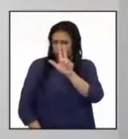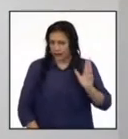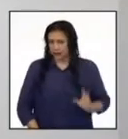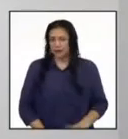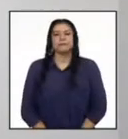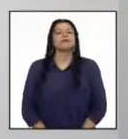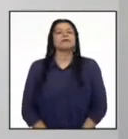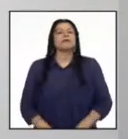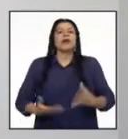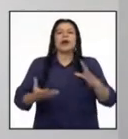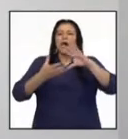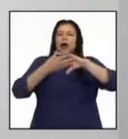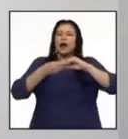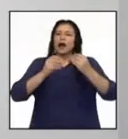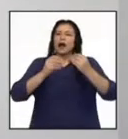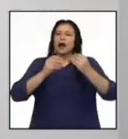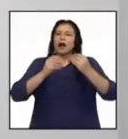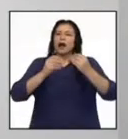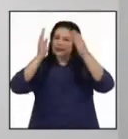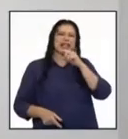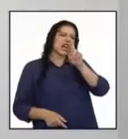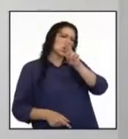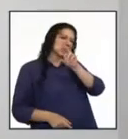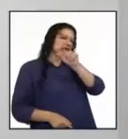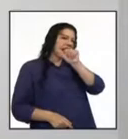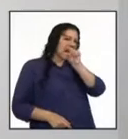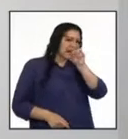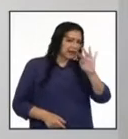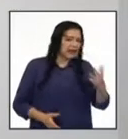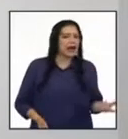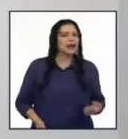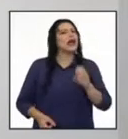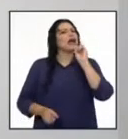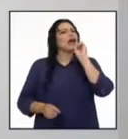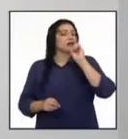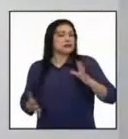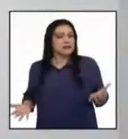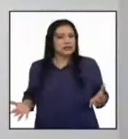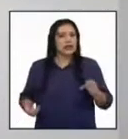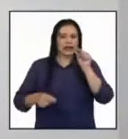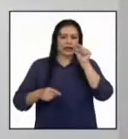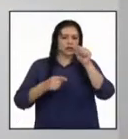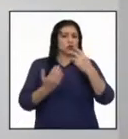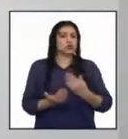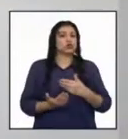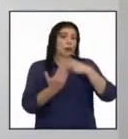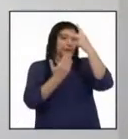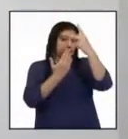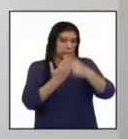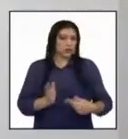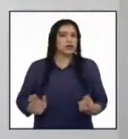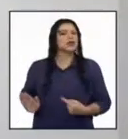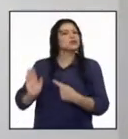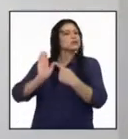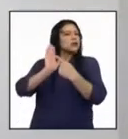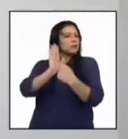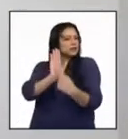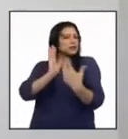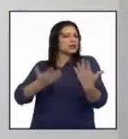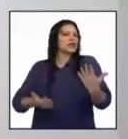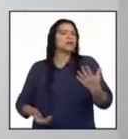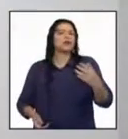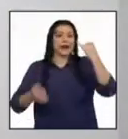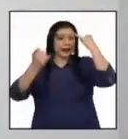1933. La historiadora Roicida Aguilar afirma que dichos proyectos fueron presentados